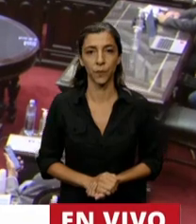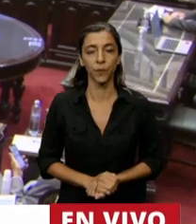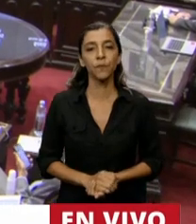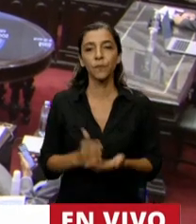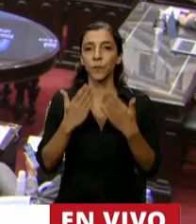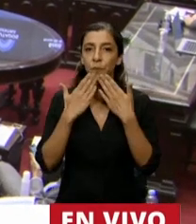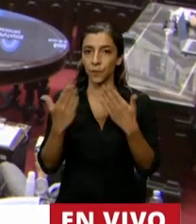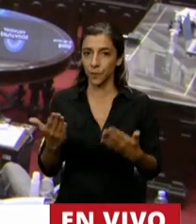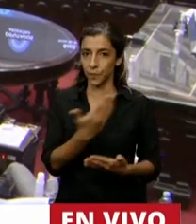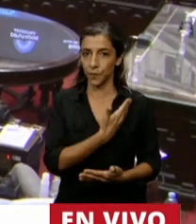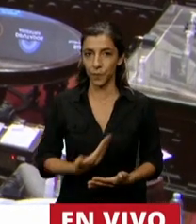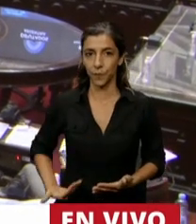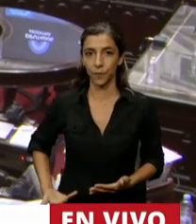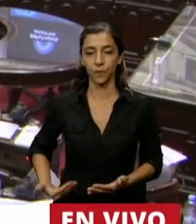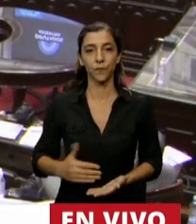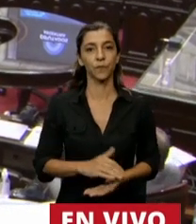Muchas gracias, presidente.